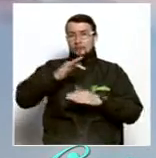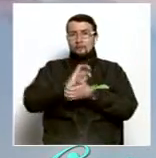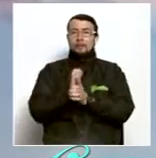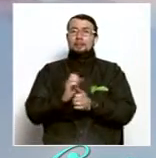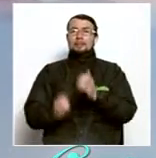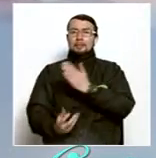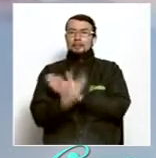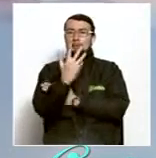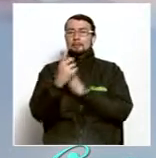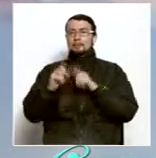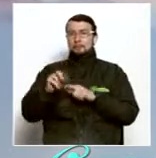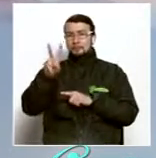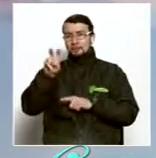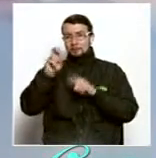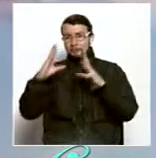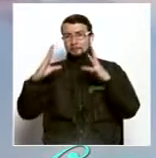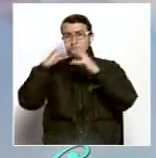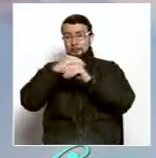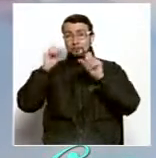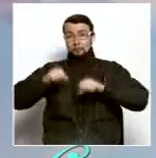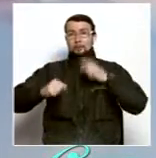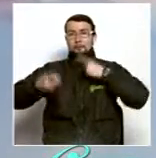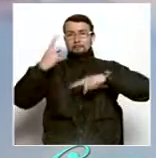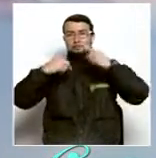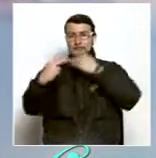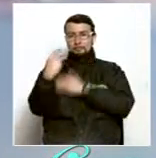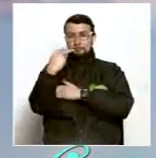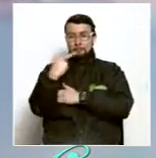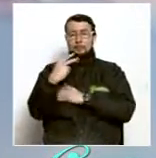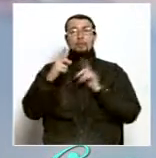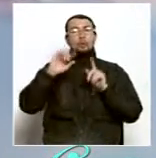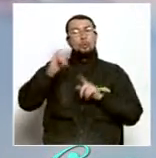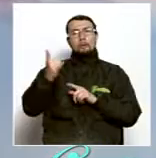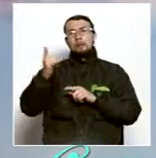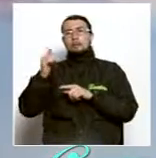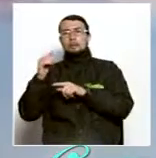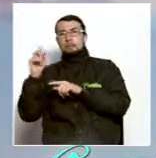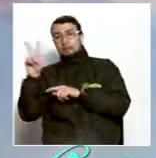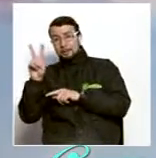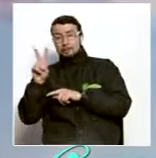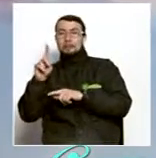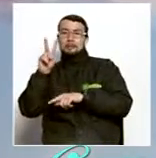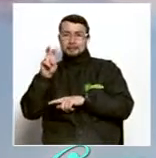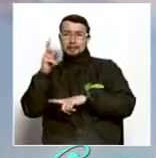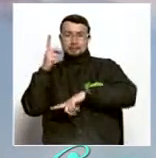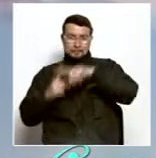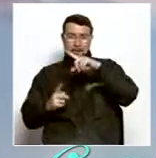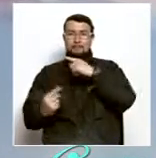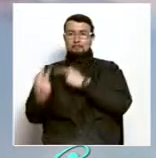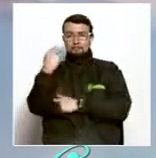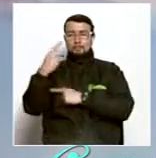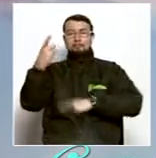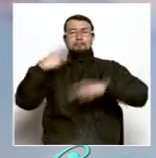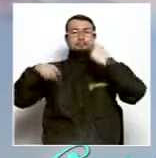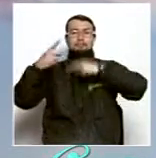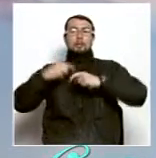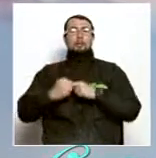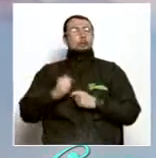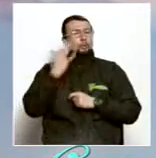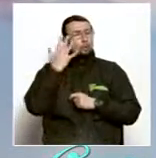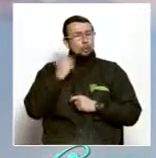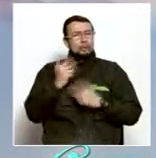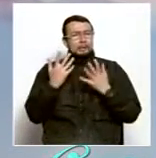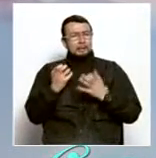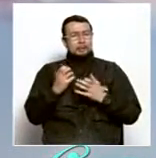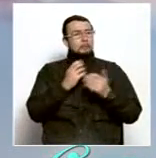y 7 de la noche, los jueves y viernes 7:30 de la noche. Es un programa que cada día quiere llegar a